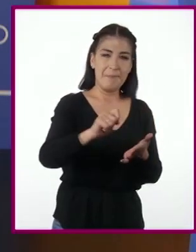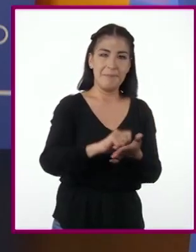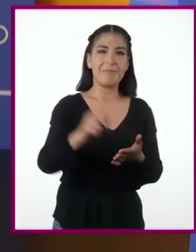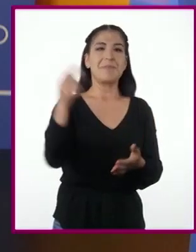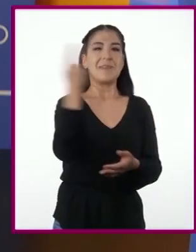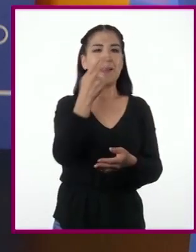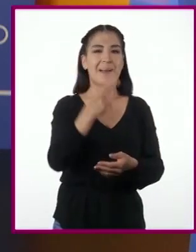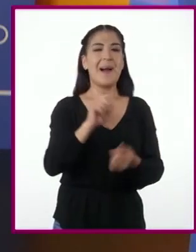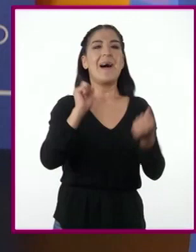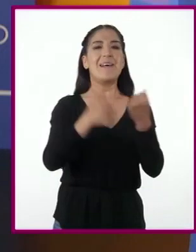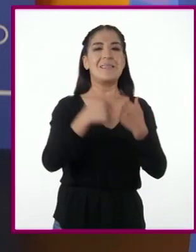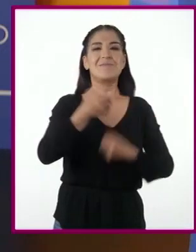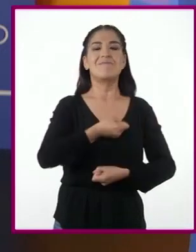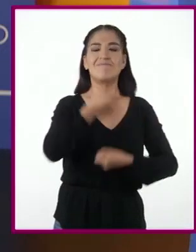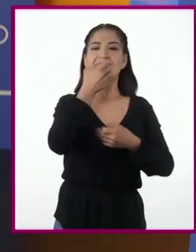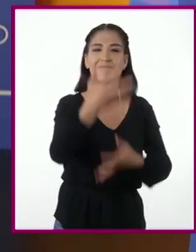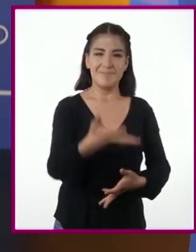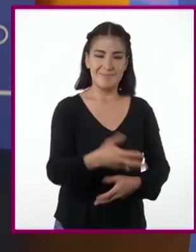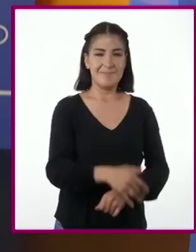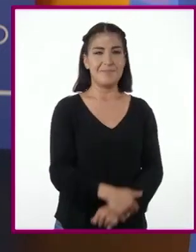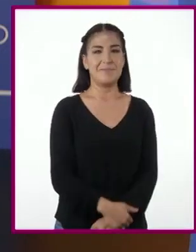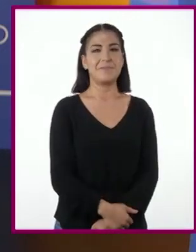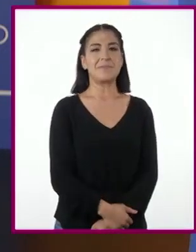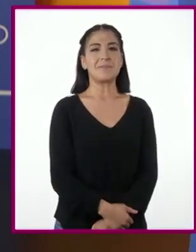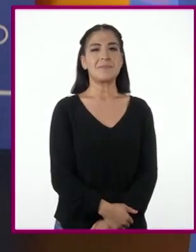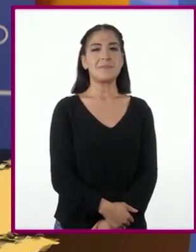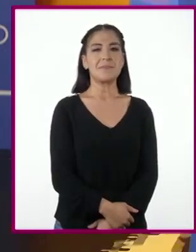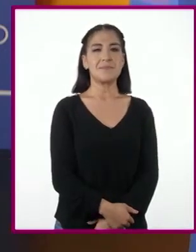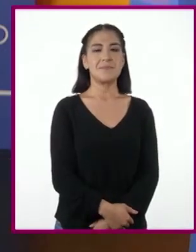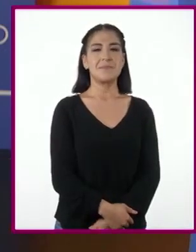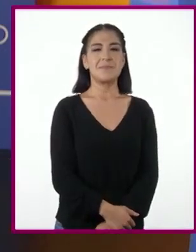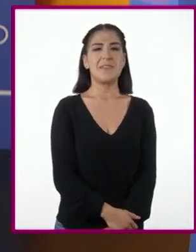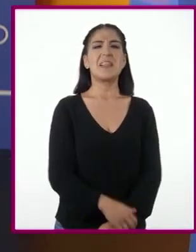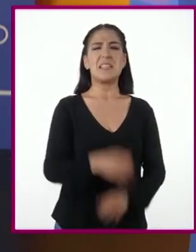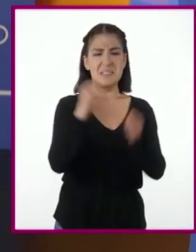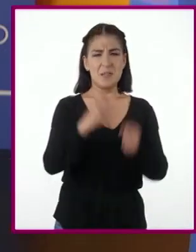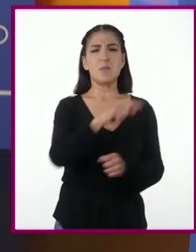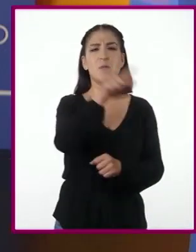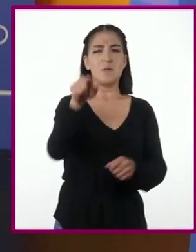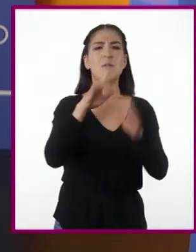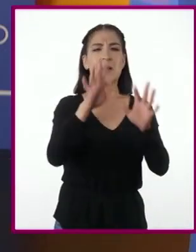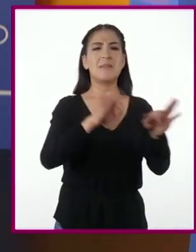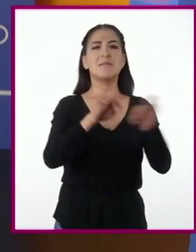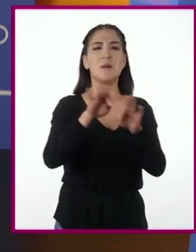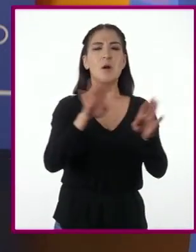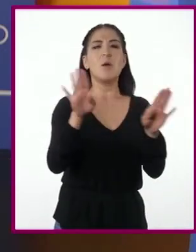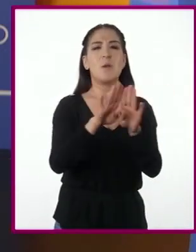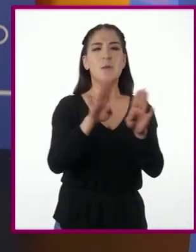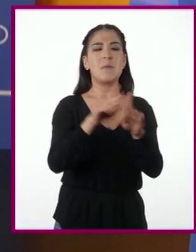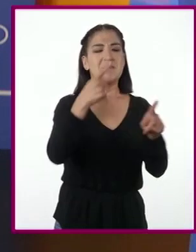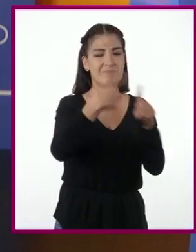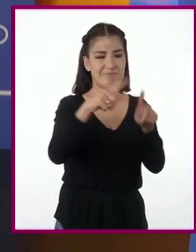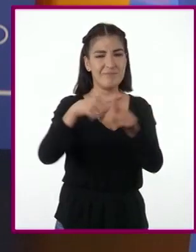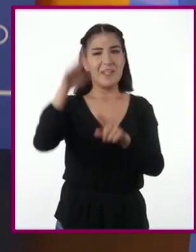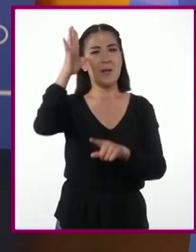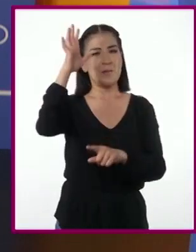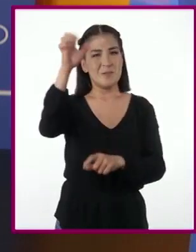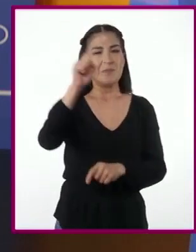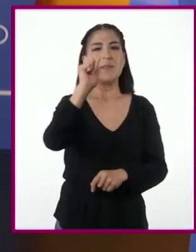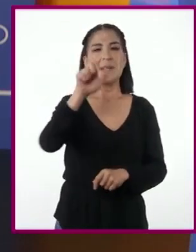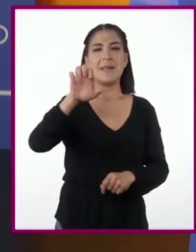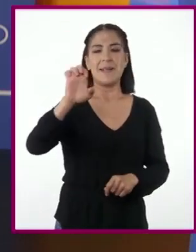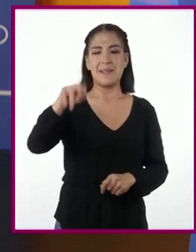que tener algo que decir. Seguramente has trabajado con diferentes aspectos del ensayo, como